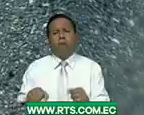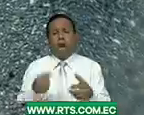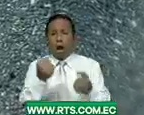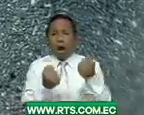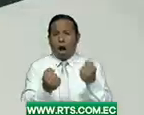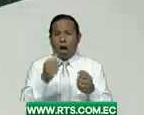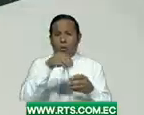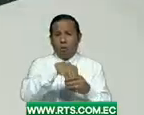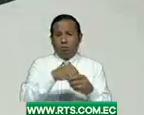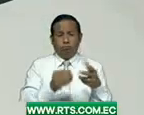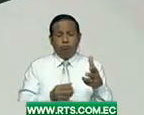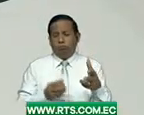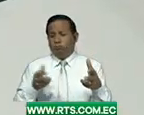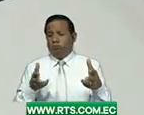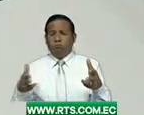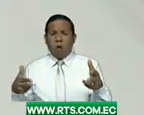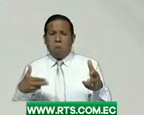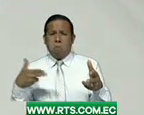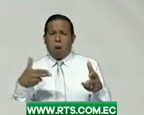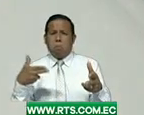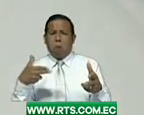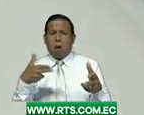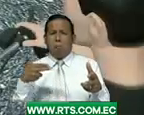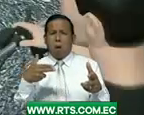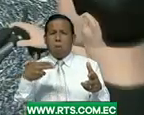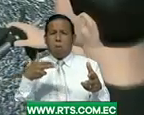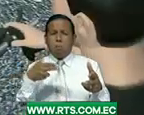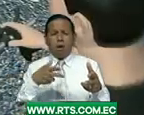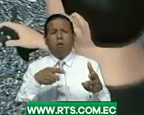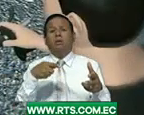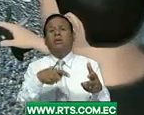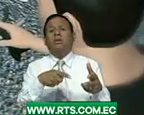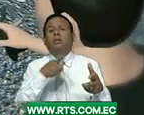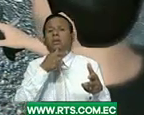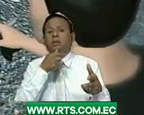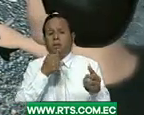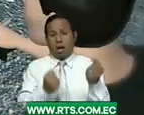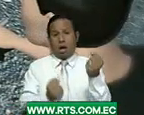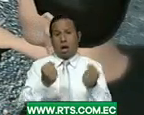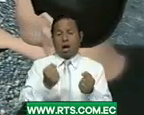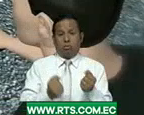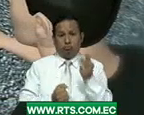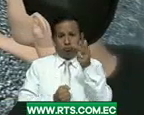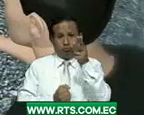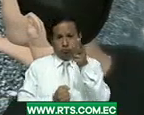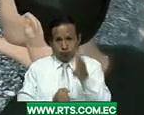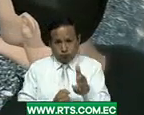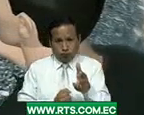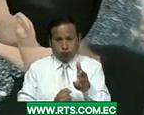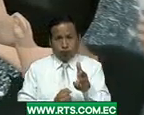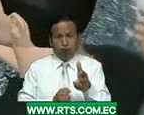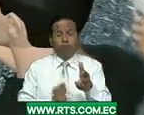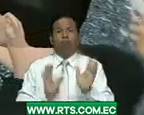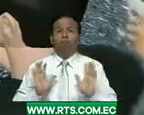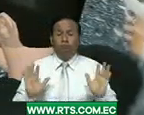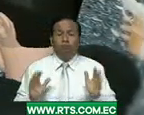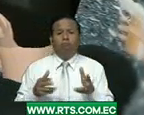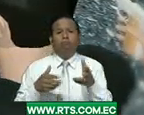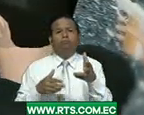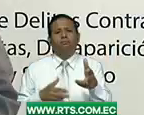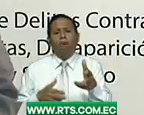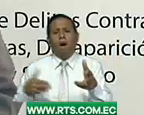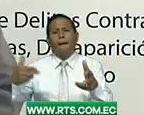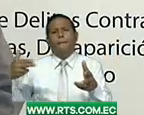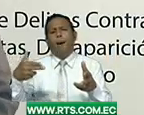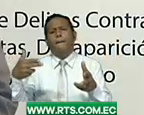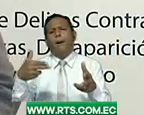al interior del vehículo. La persona que recibe obviamente los disparos por estar el vehículo ser polarizado. Al